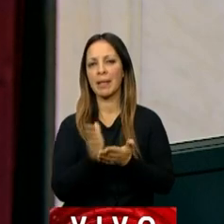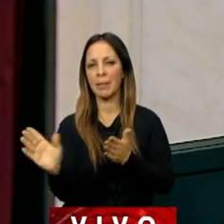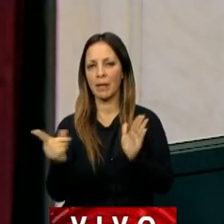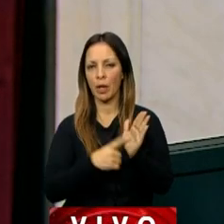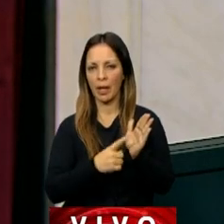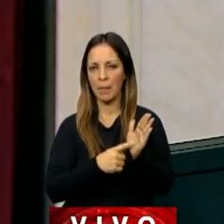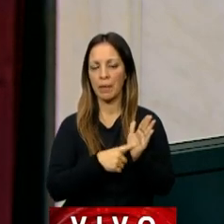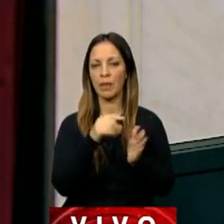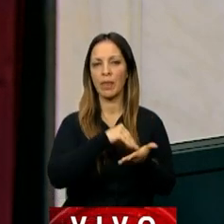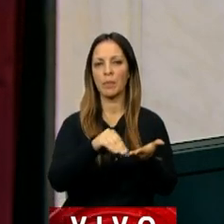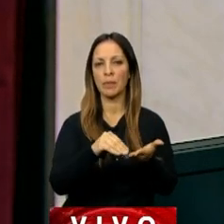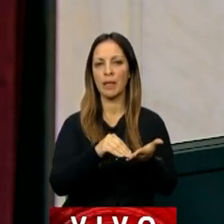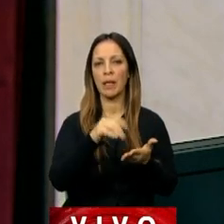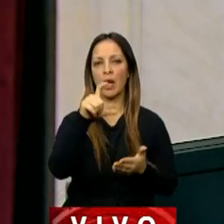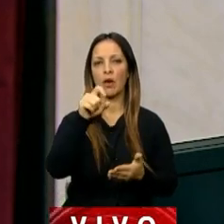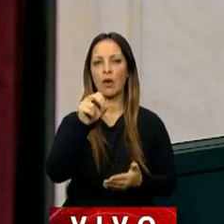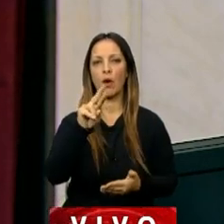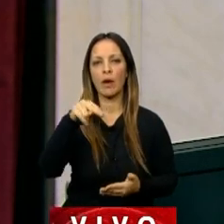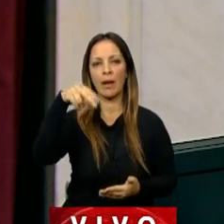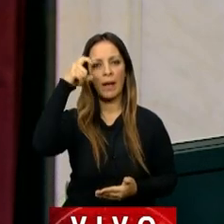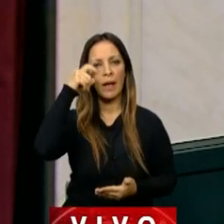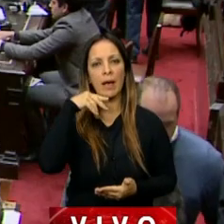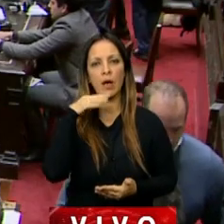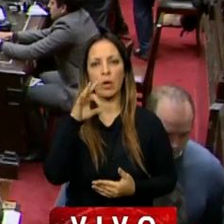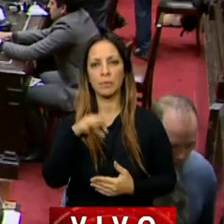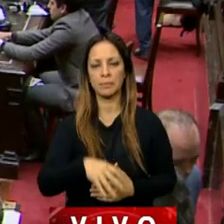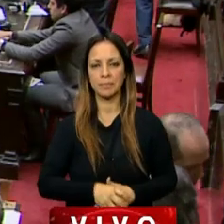del reglamento, la diputada Virginia Cornejo.